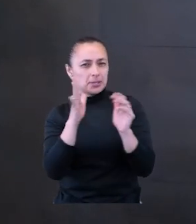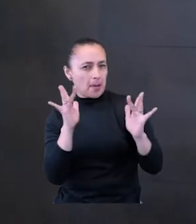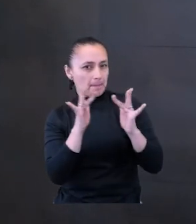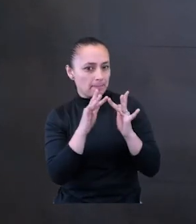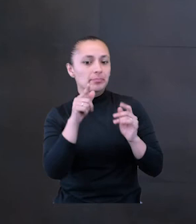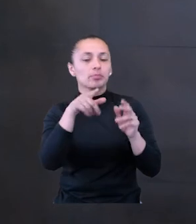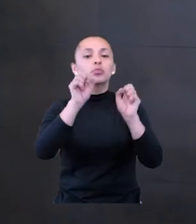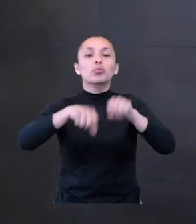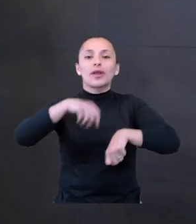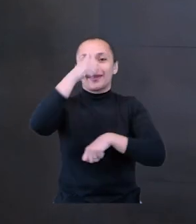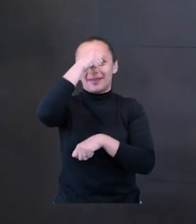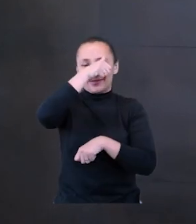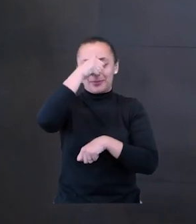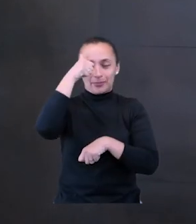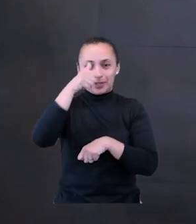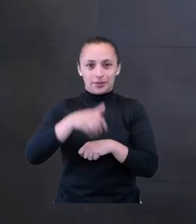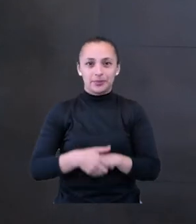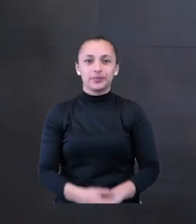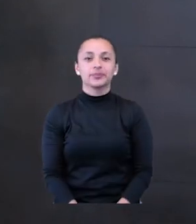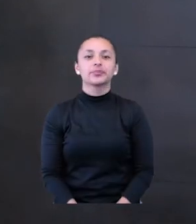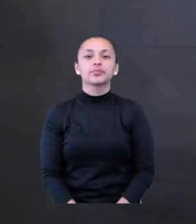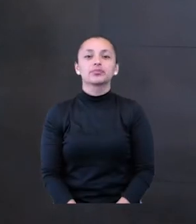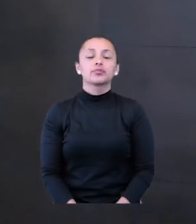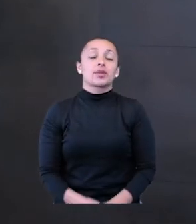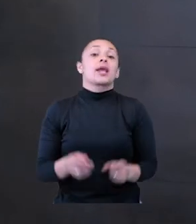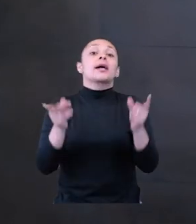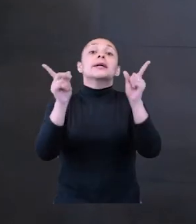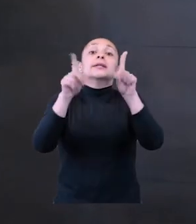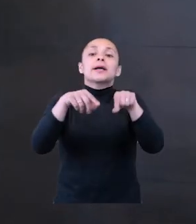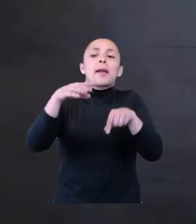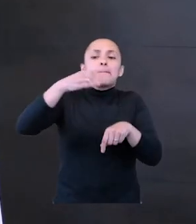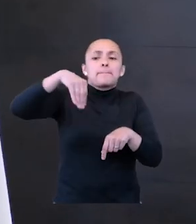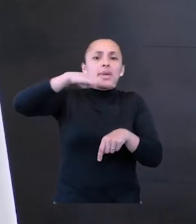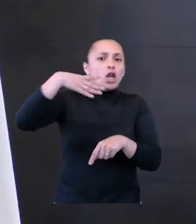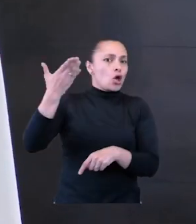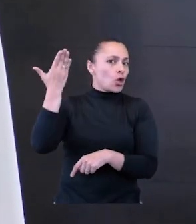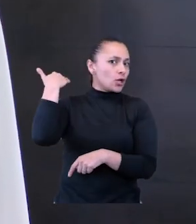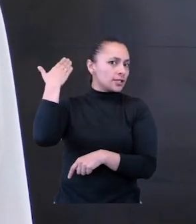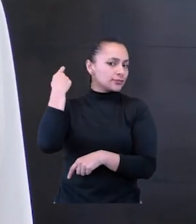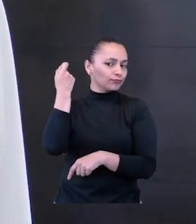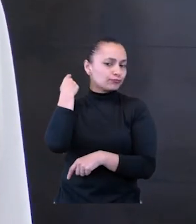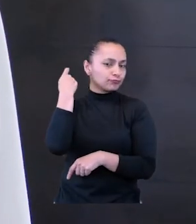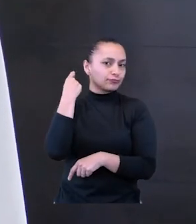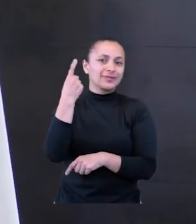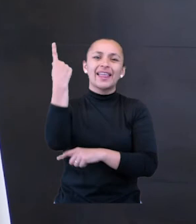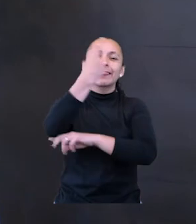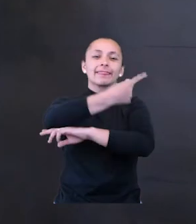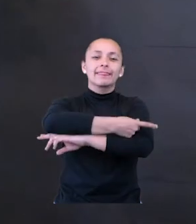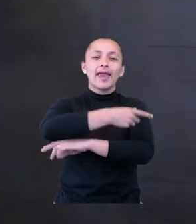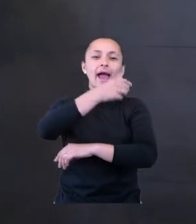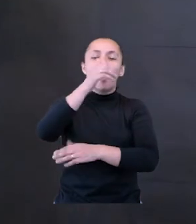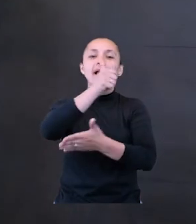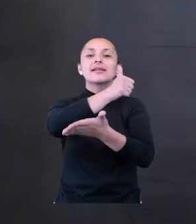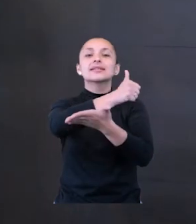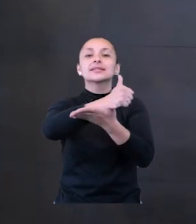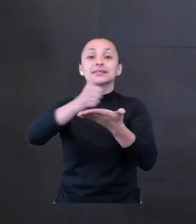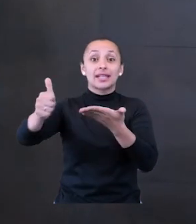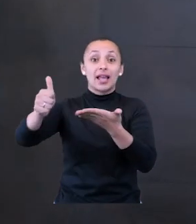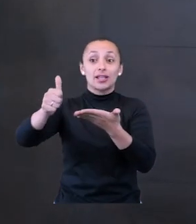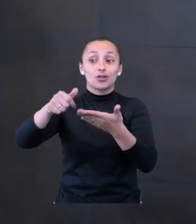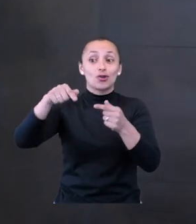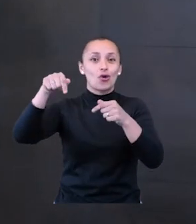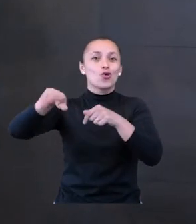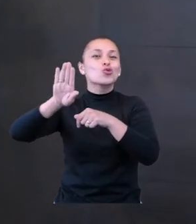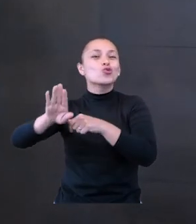esto carestía del día domingo también recordamos que el miércoles pasado fue el día de un gran santo de